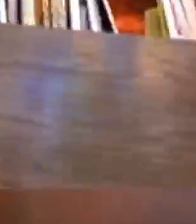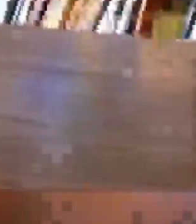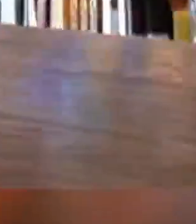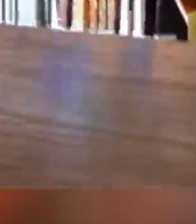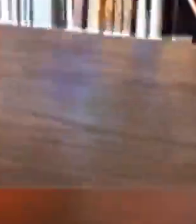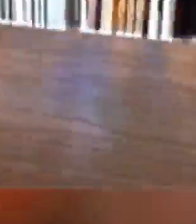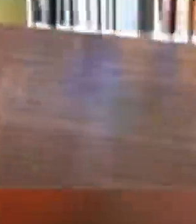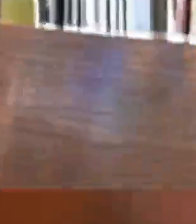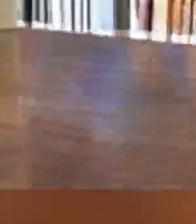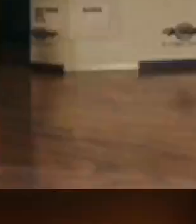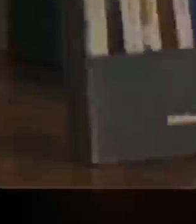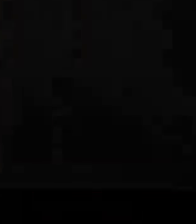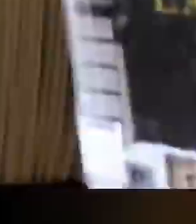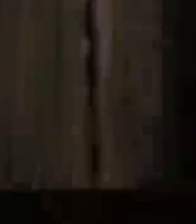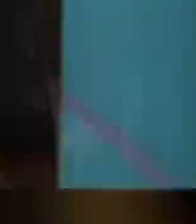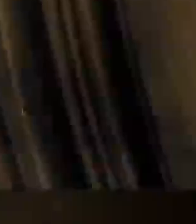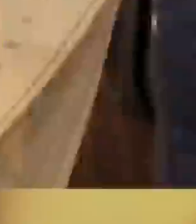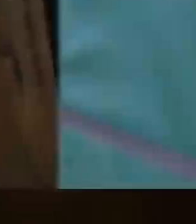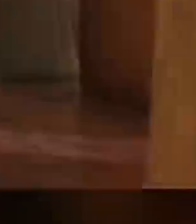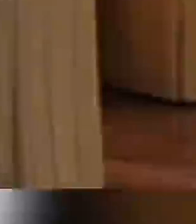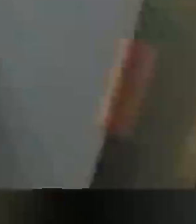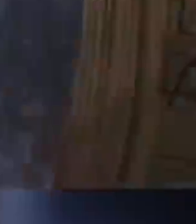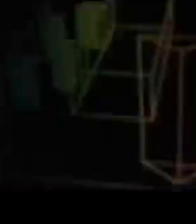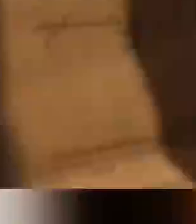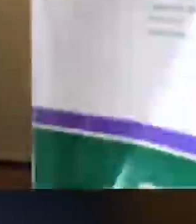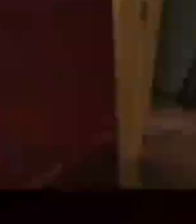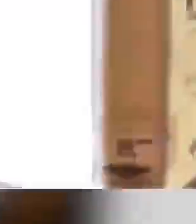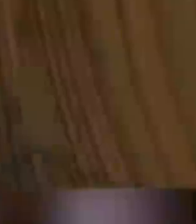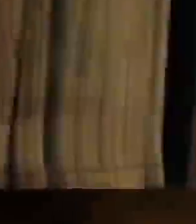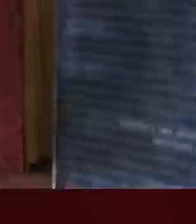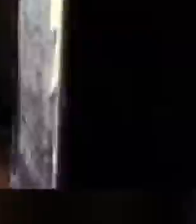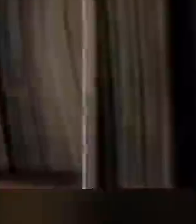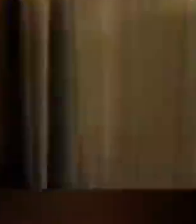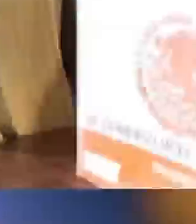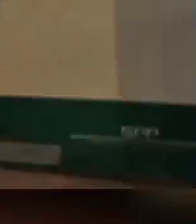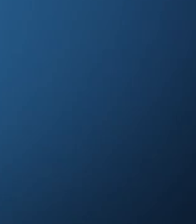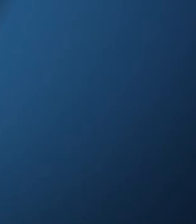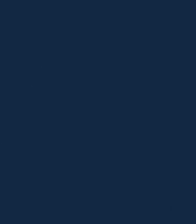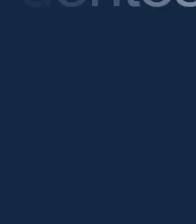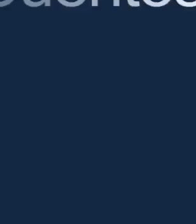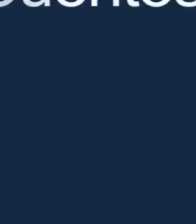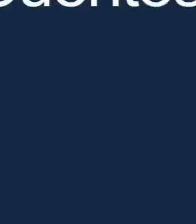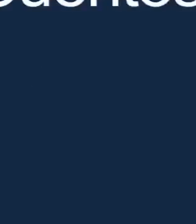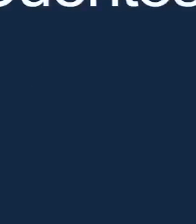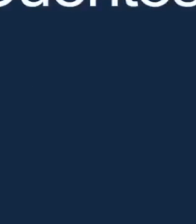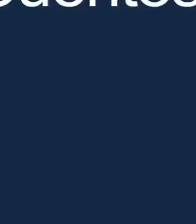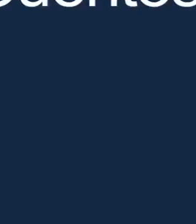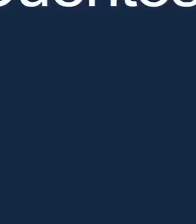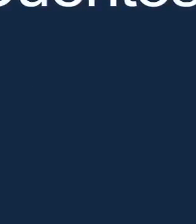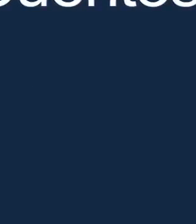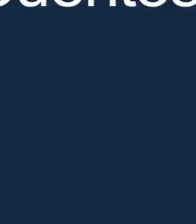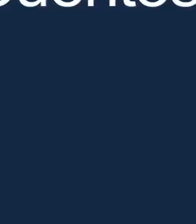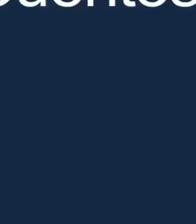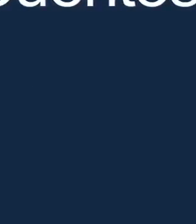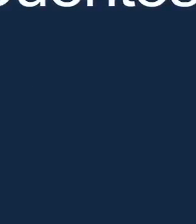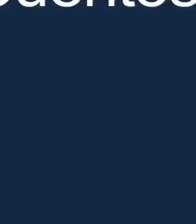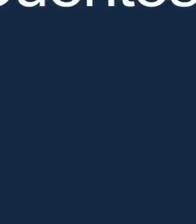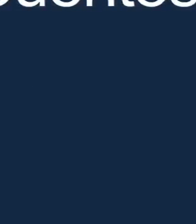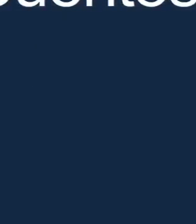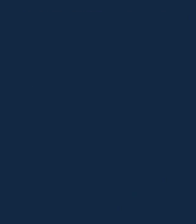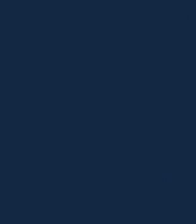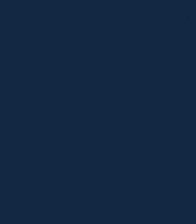y sorpresas para ti. Ven a leer. El laberinto de los cuentos,